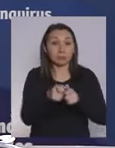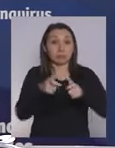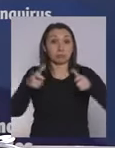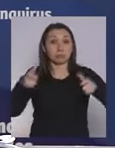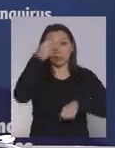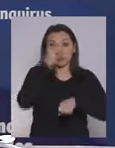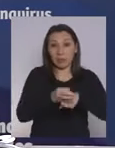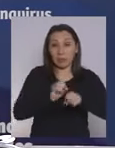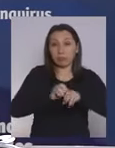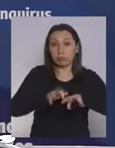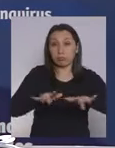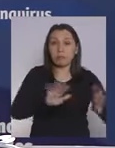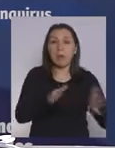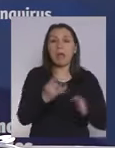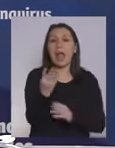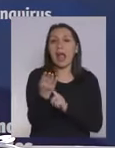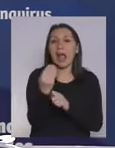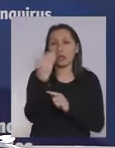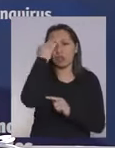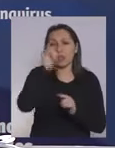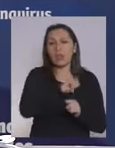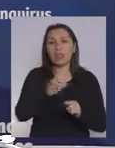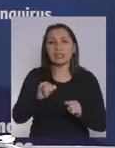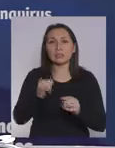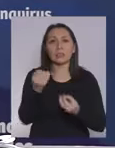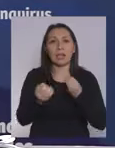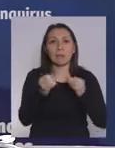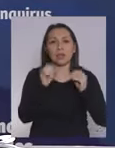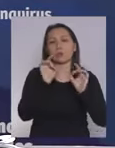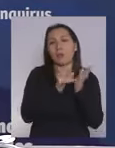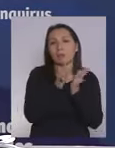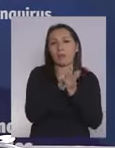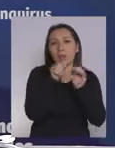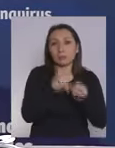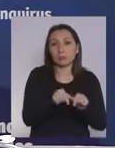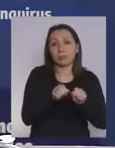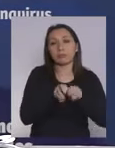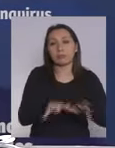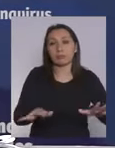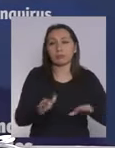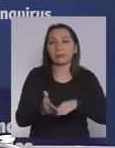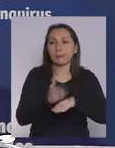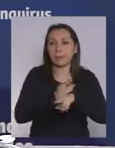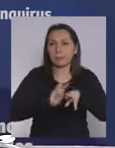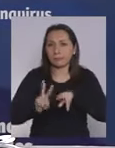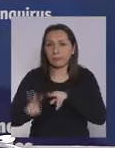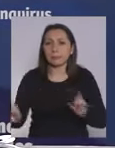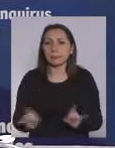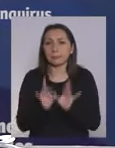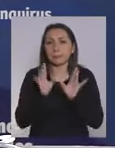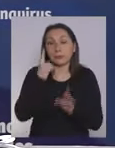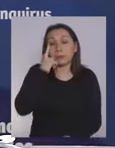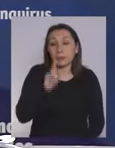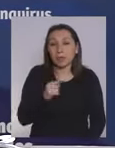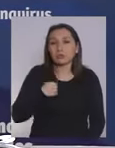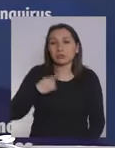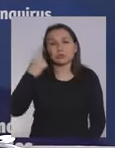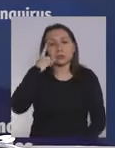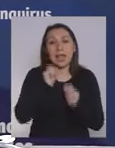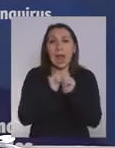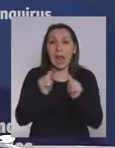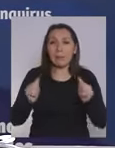se producen a los 14 días después del evento por lo tanto estaremos preparados para que ello pero yo creo que hay que hacer